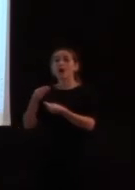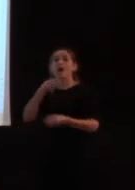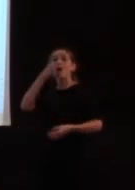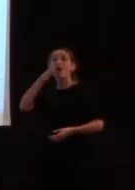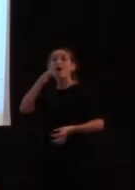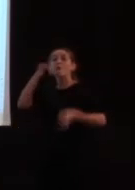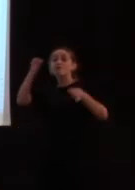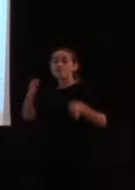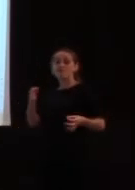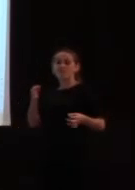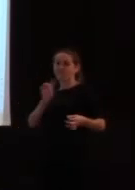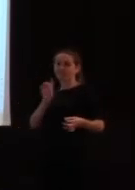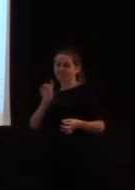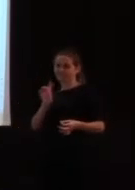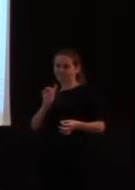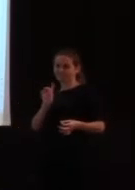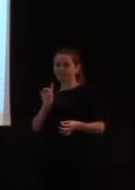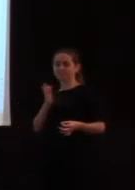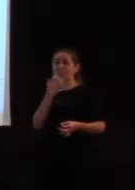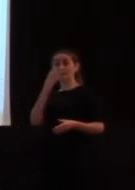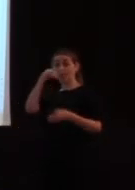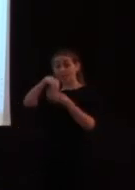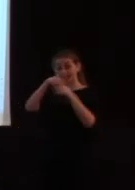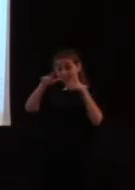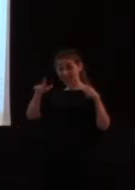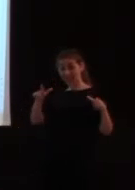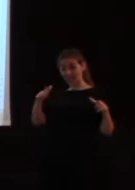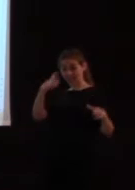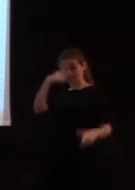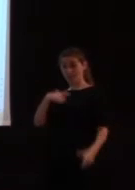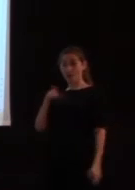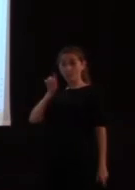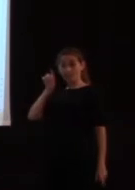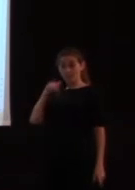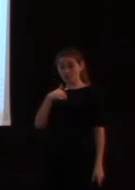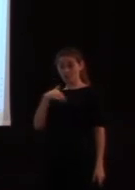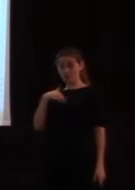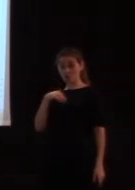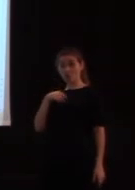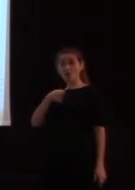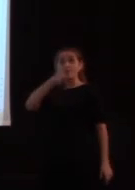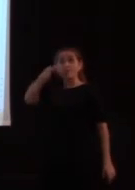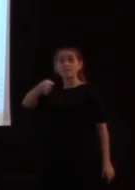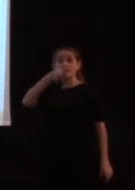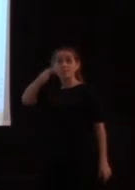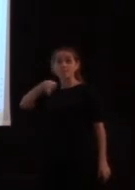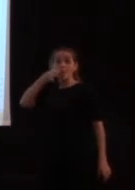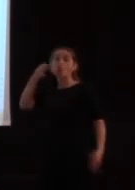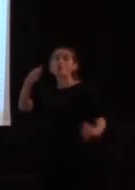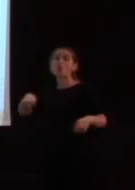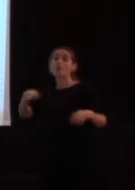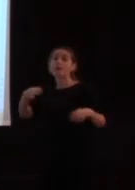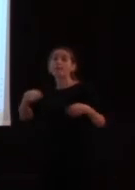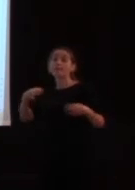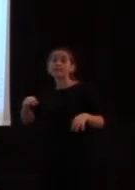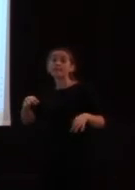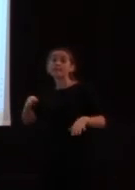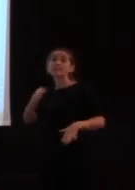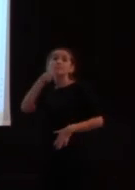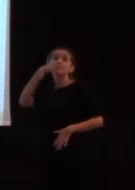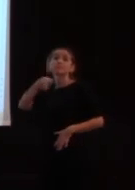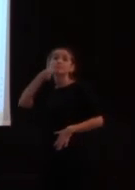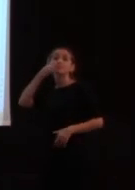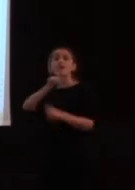registro que nosotros utilizamos en las clases. Cuando nosotros explicamos en clase, cuando nosotros nos expresamos normalmente en el aula, hablamos de una manera